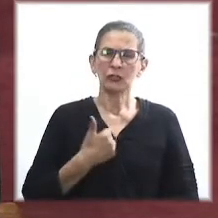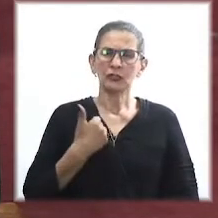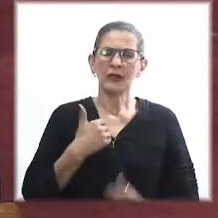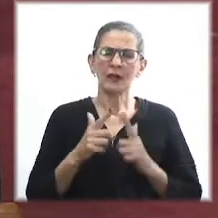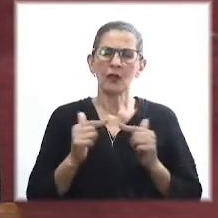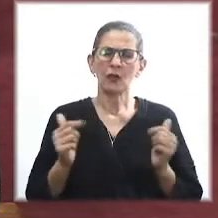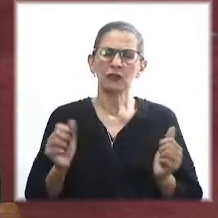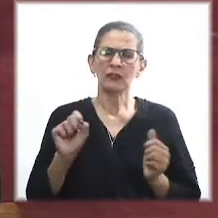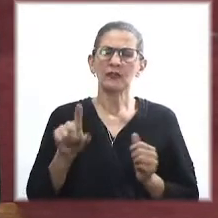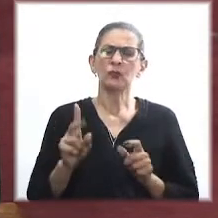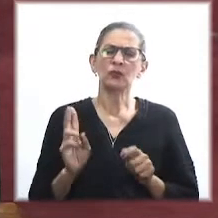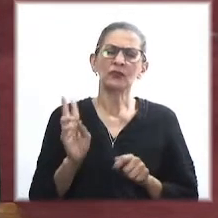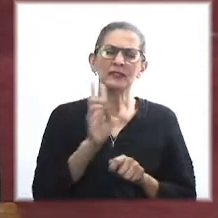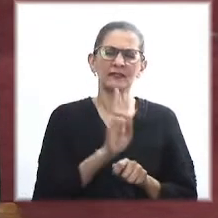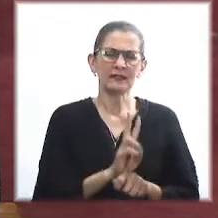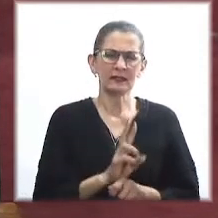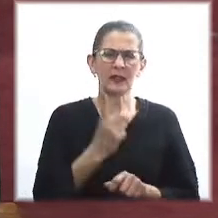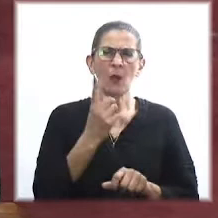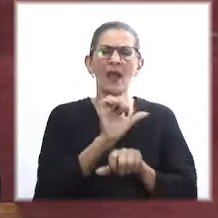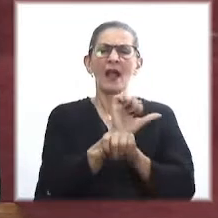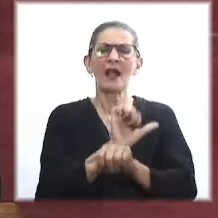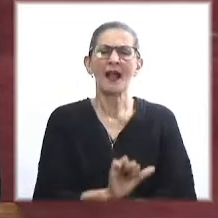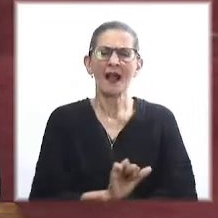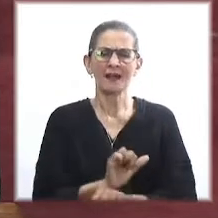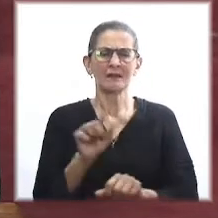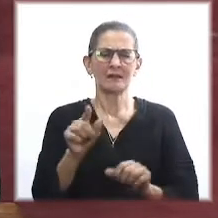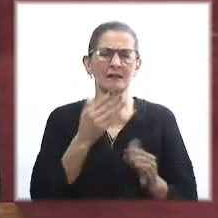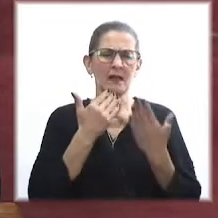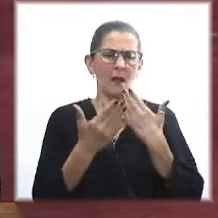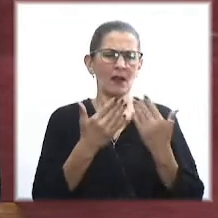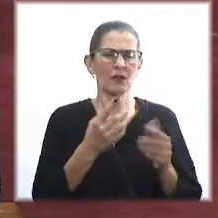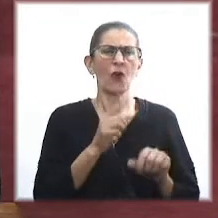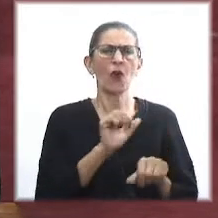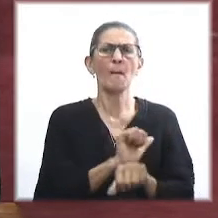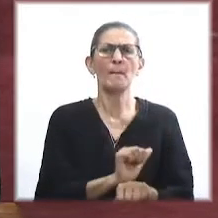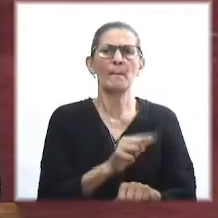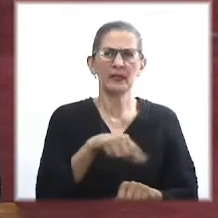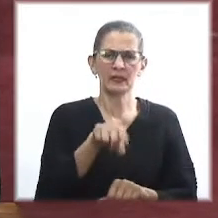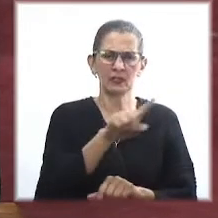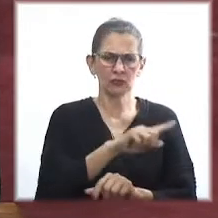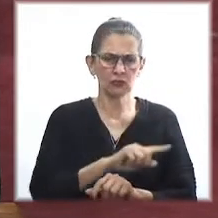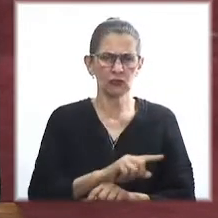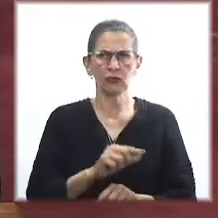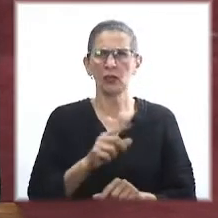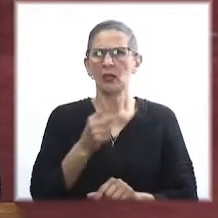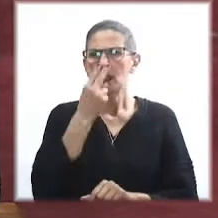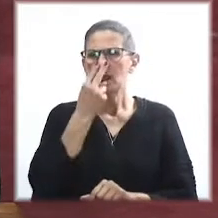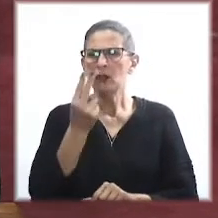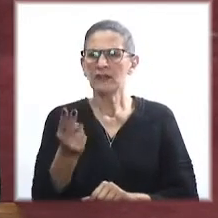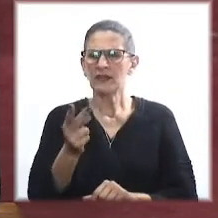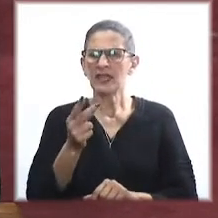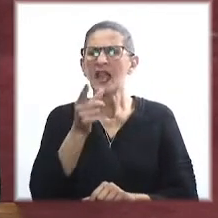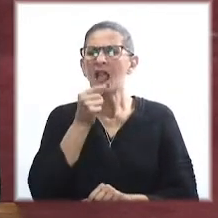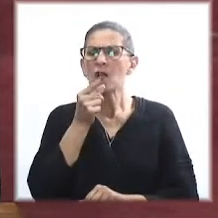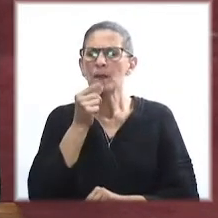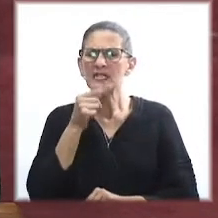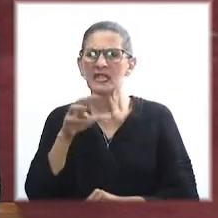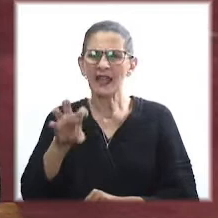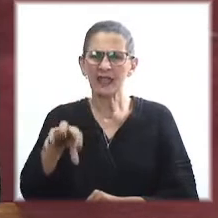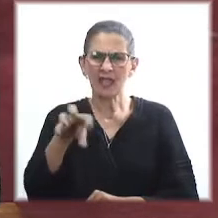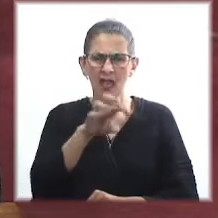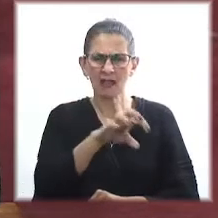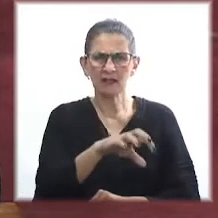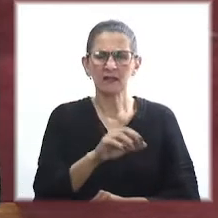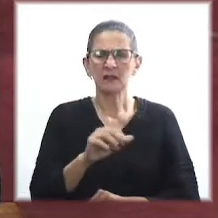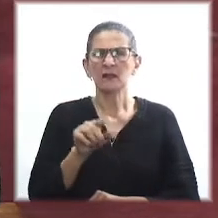de sus visitas a una cárcel, de sus diálogos con los presos, de lo que veía en las comisarías.